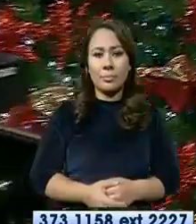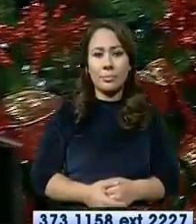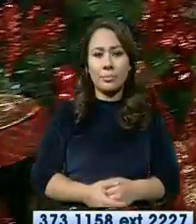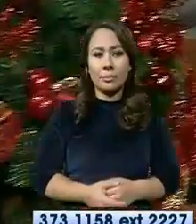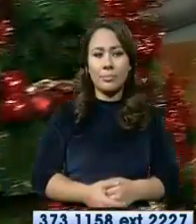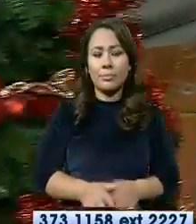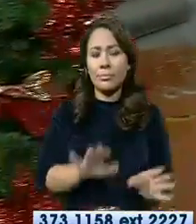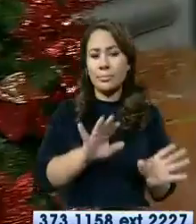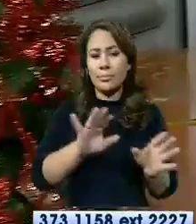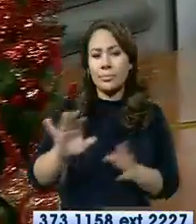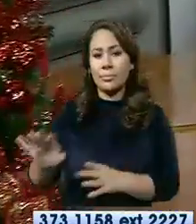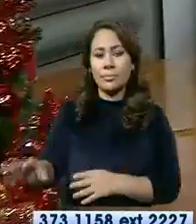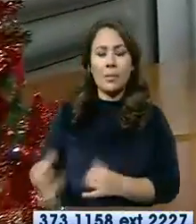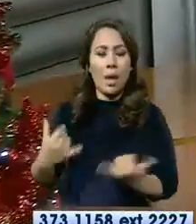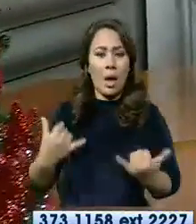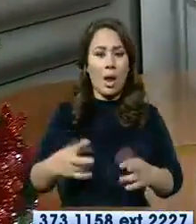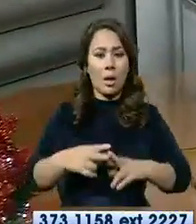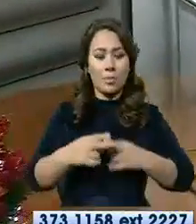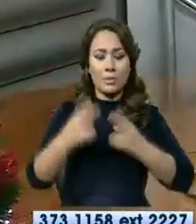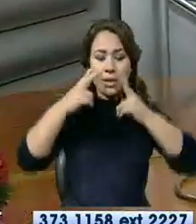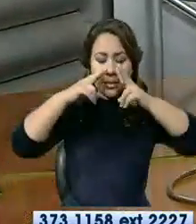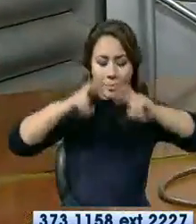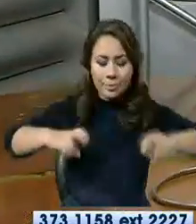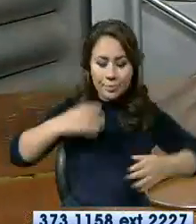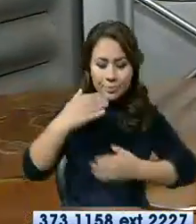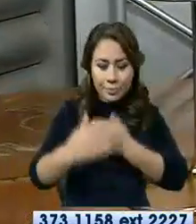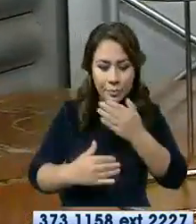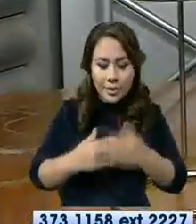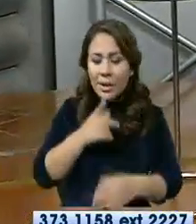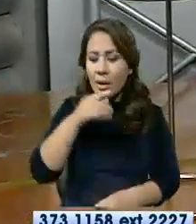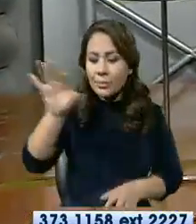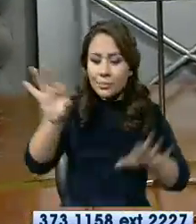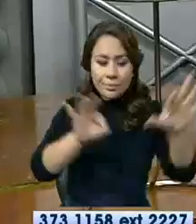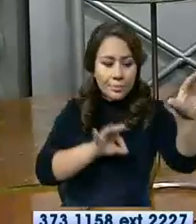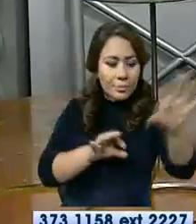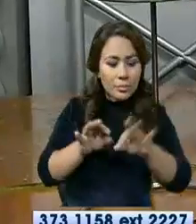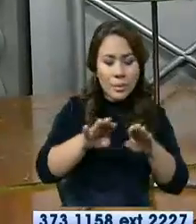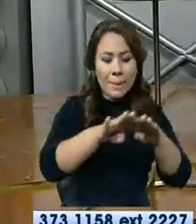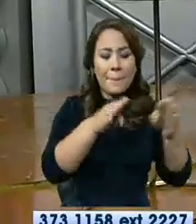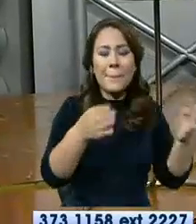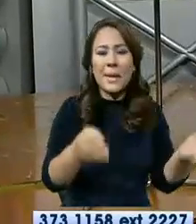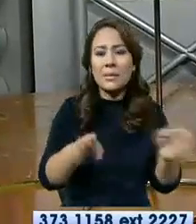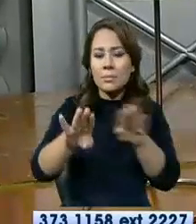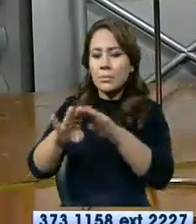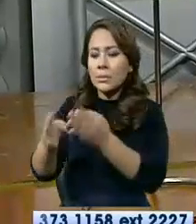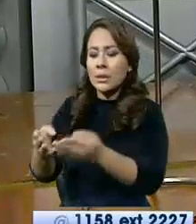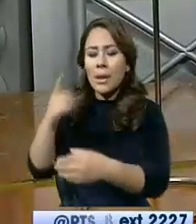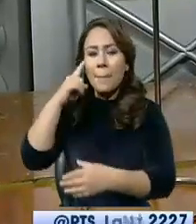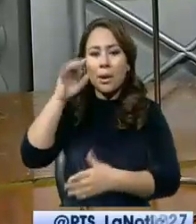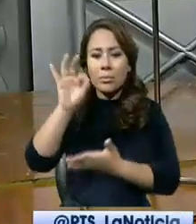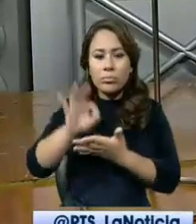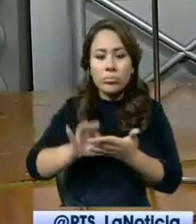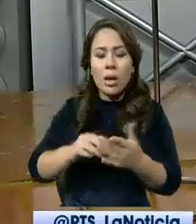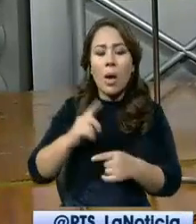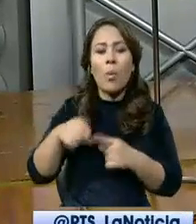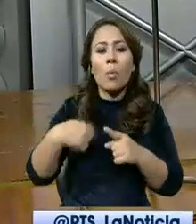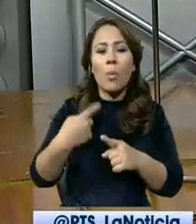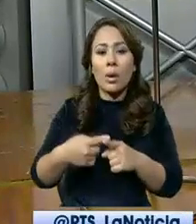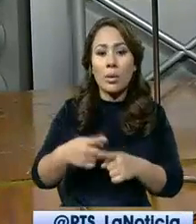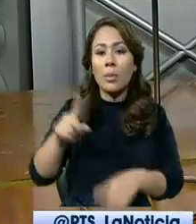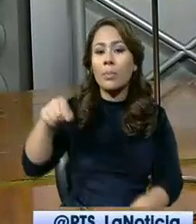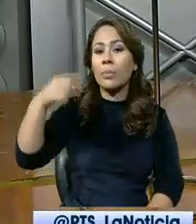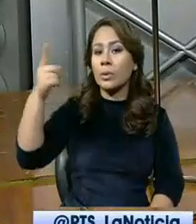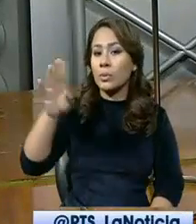De otro lado, inician los procesos para la selección de los integrantes de las juntas receptoras del voto para la próxima consulta popular